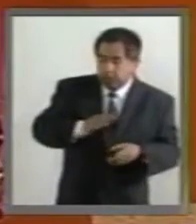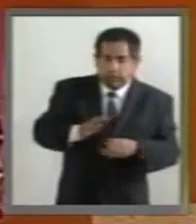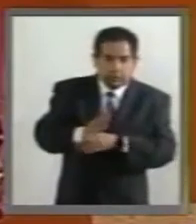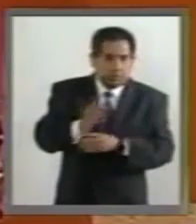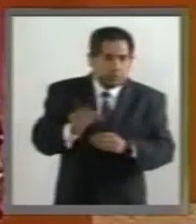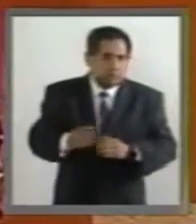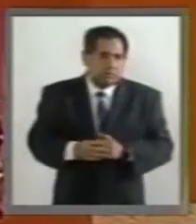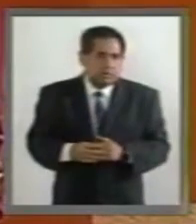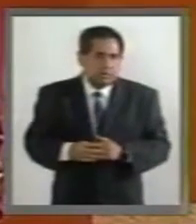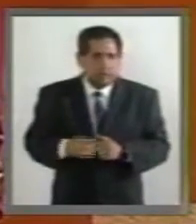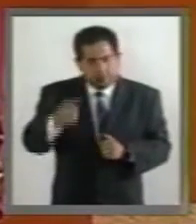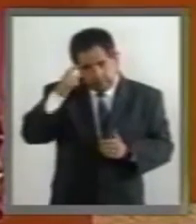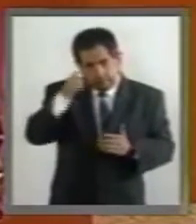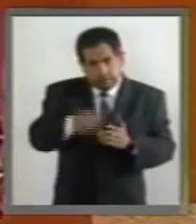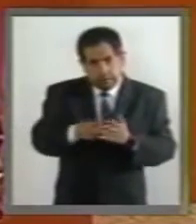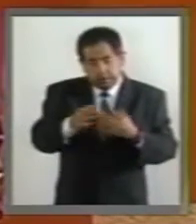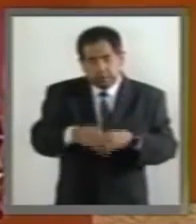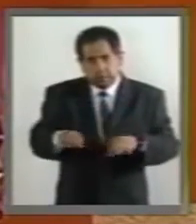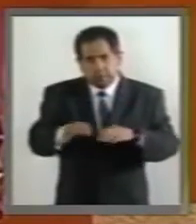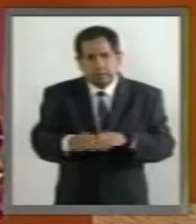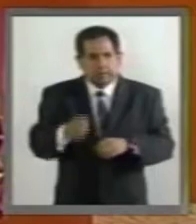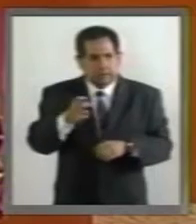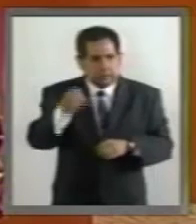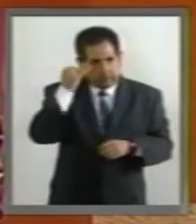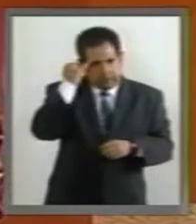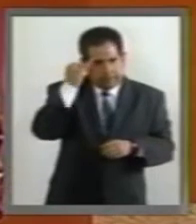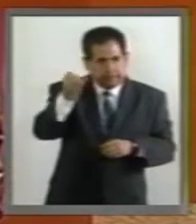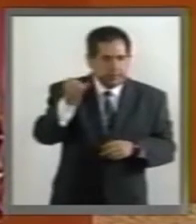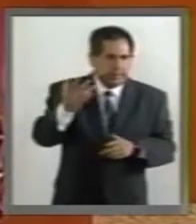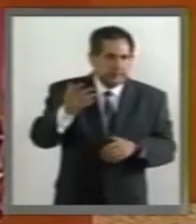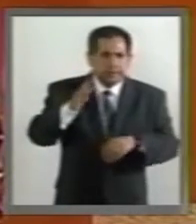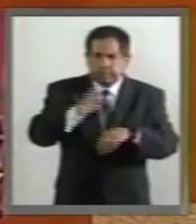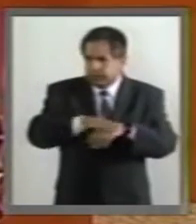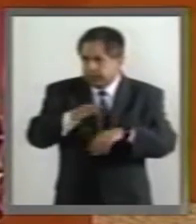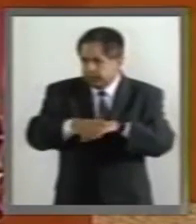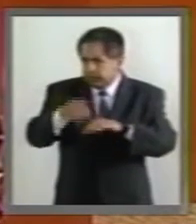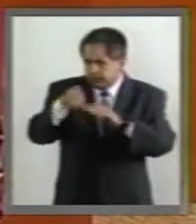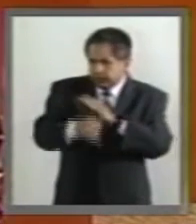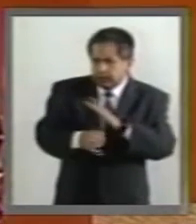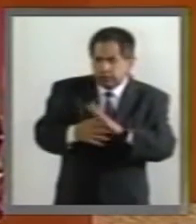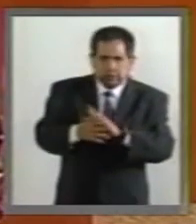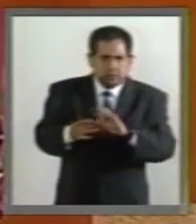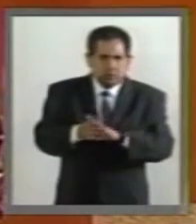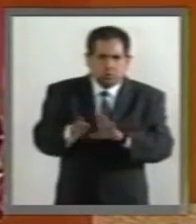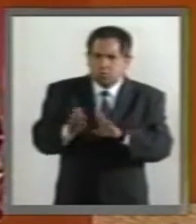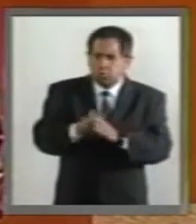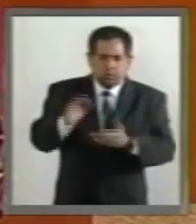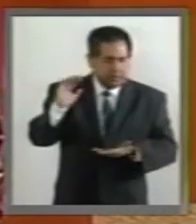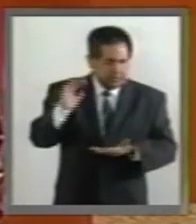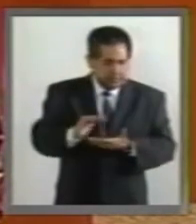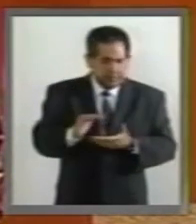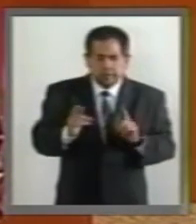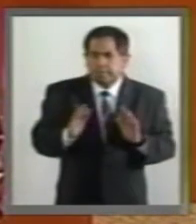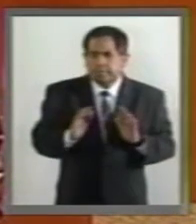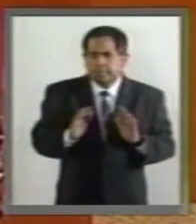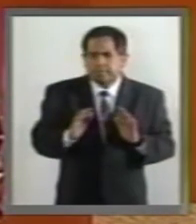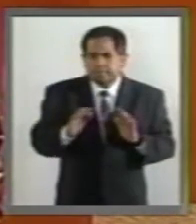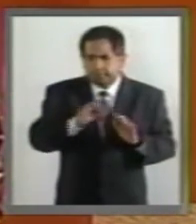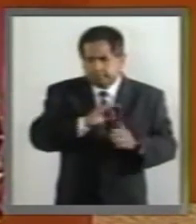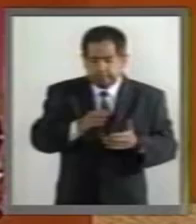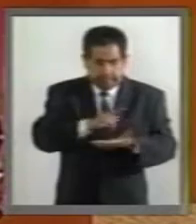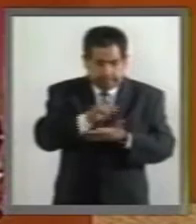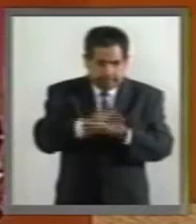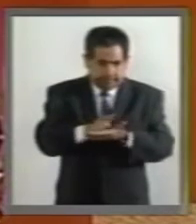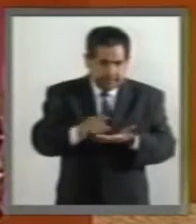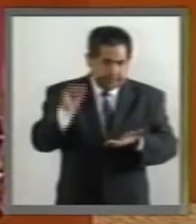muy importante que en ese sentido abundemos en acotar en la propia